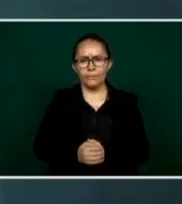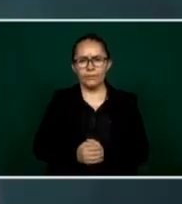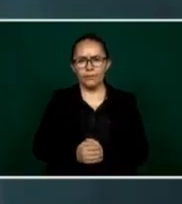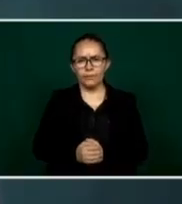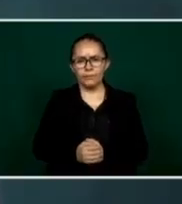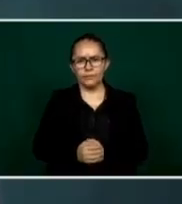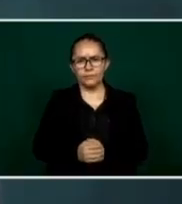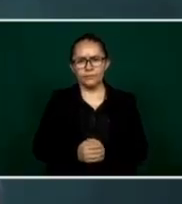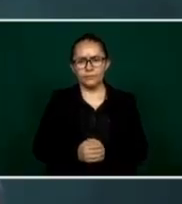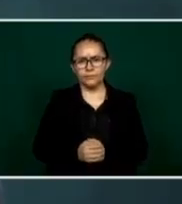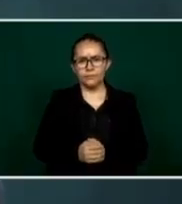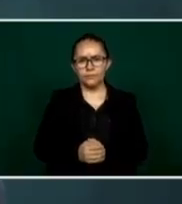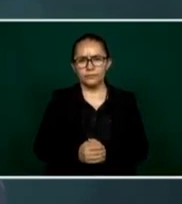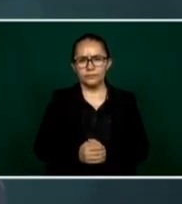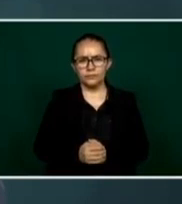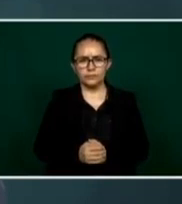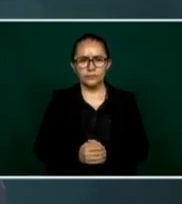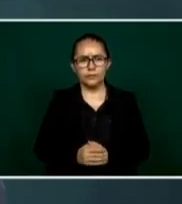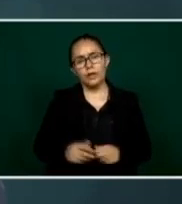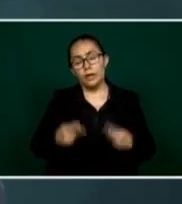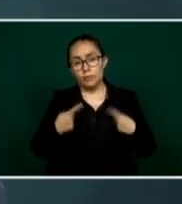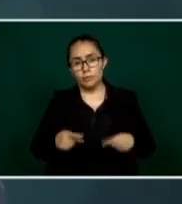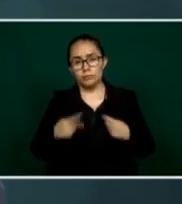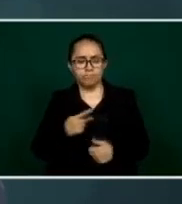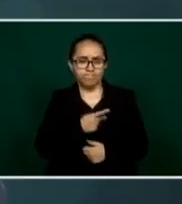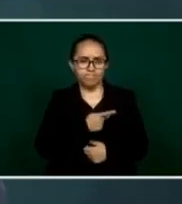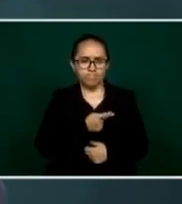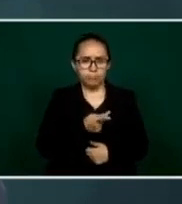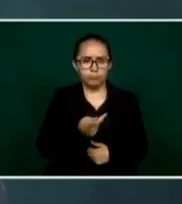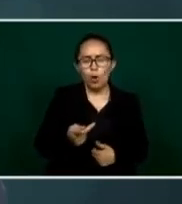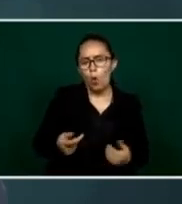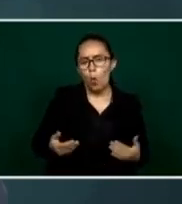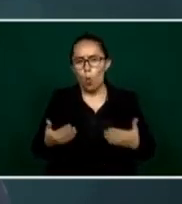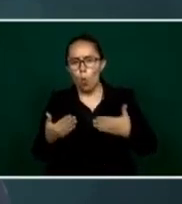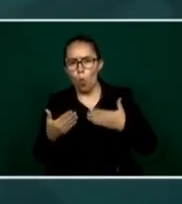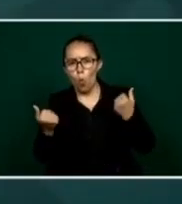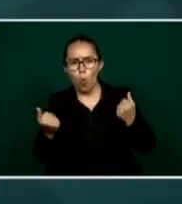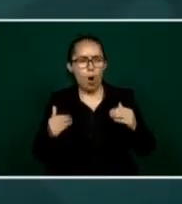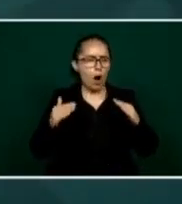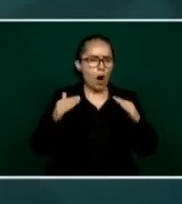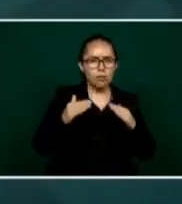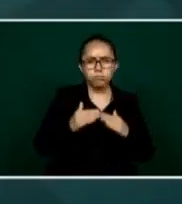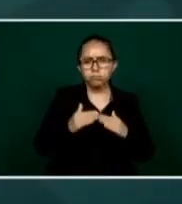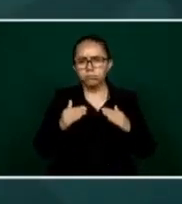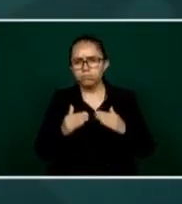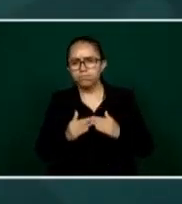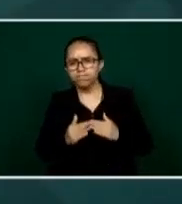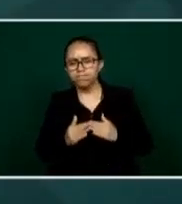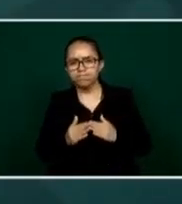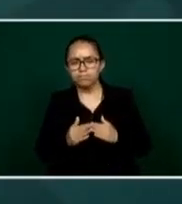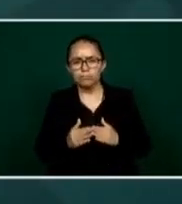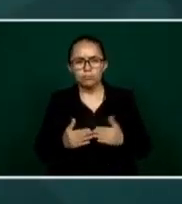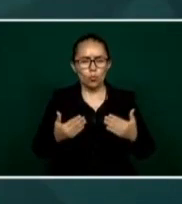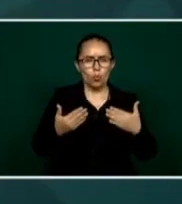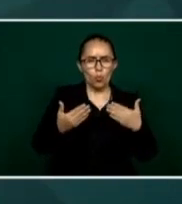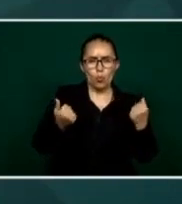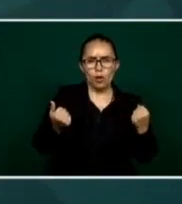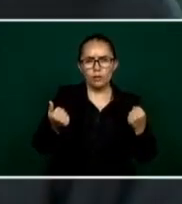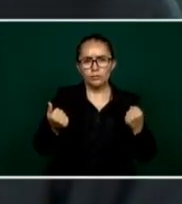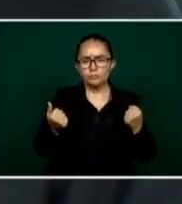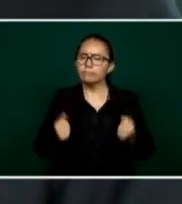a la población abierta, a la gente más pobre que no tiene dónde curarse, porque queremos